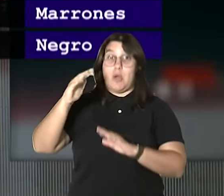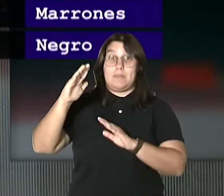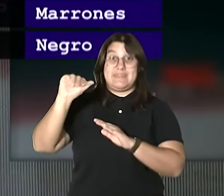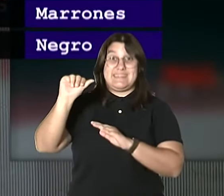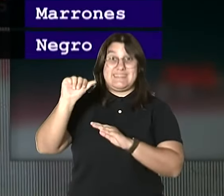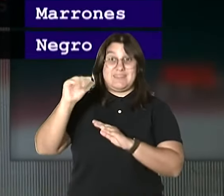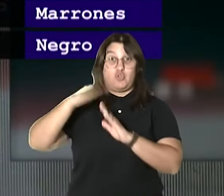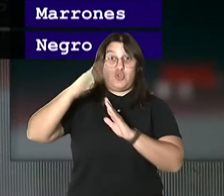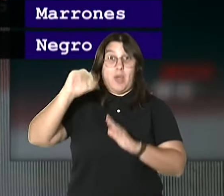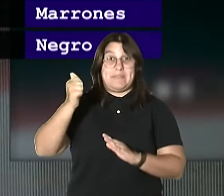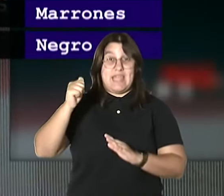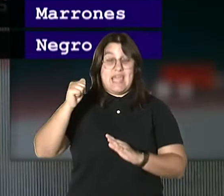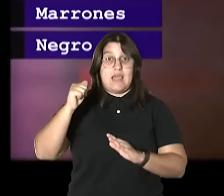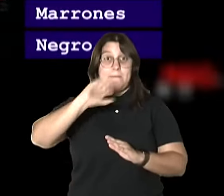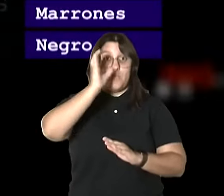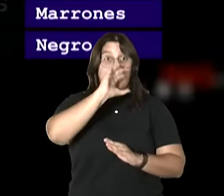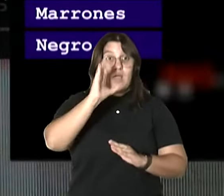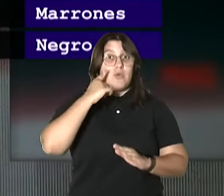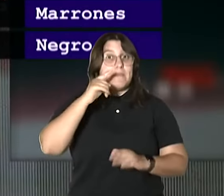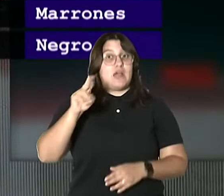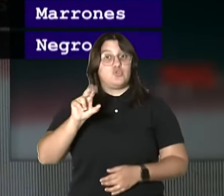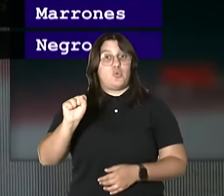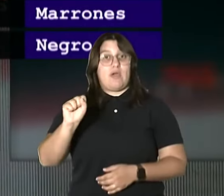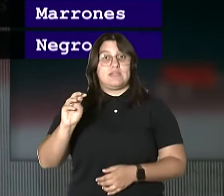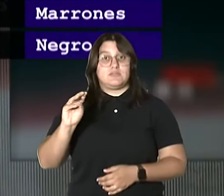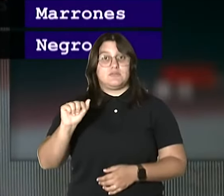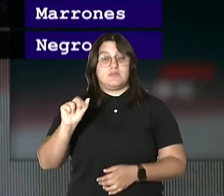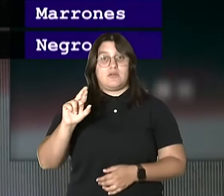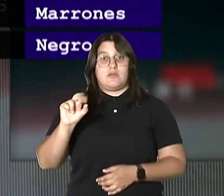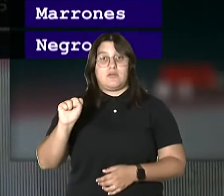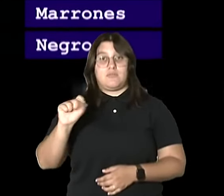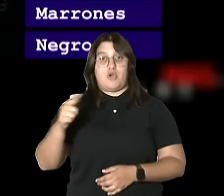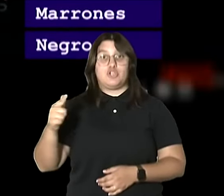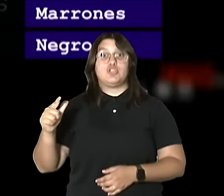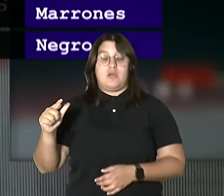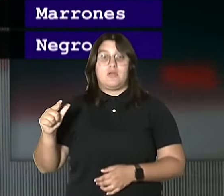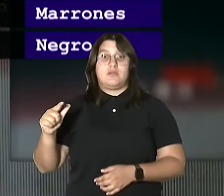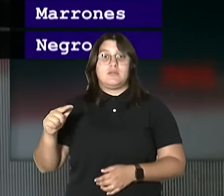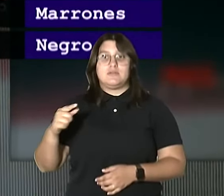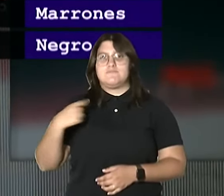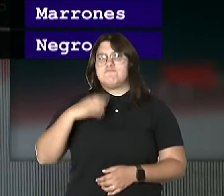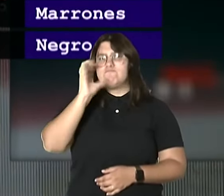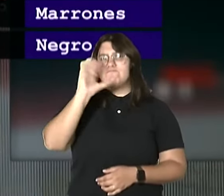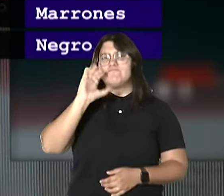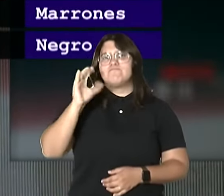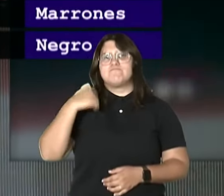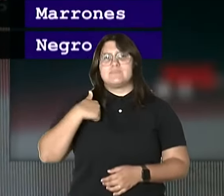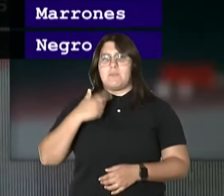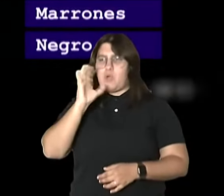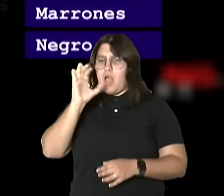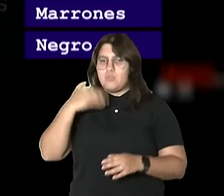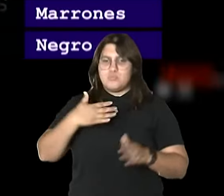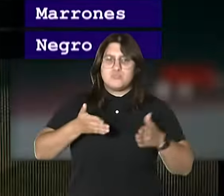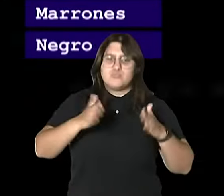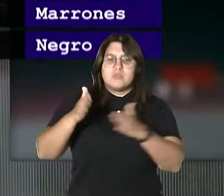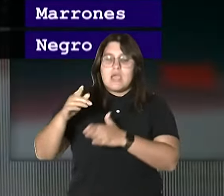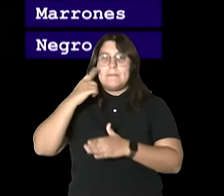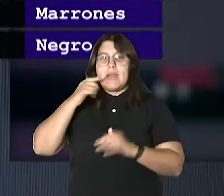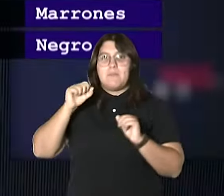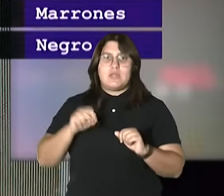el área de Puerto Rico para los Us marshals ese PR acusatorio fue parte de una operación que se llama Street sweeper esa operación era para